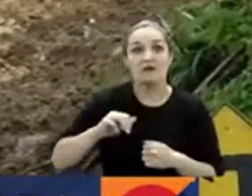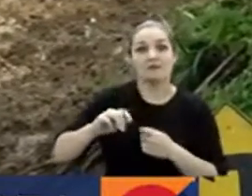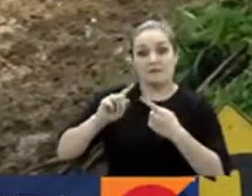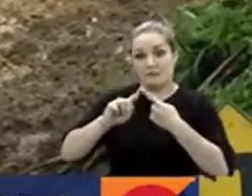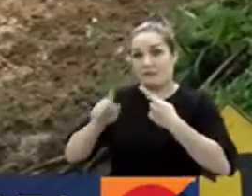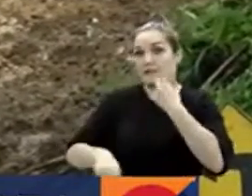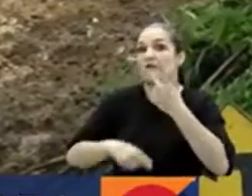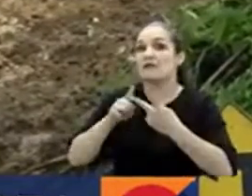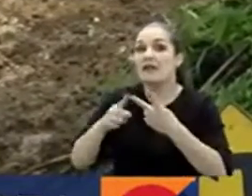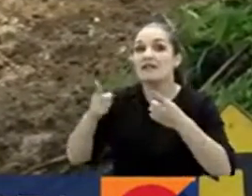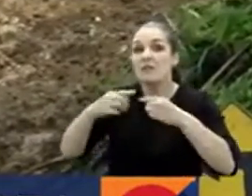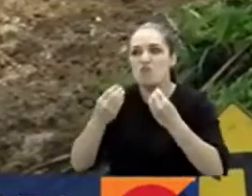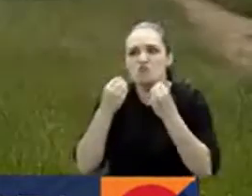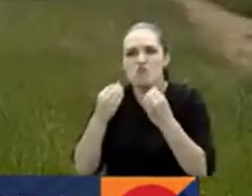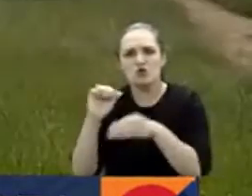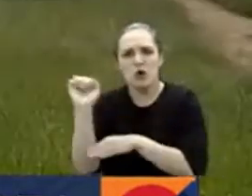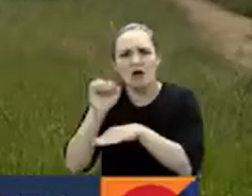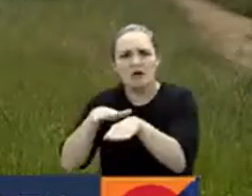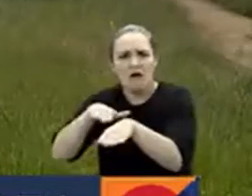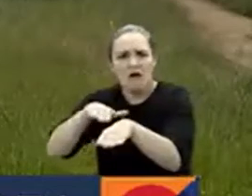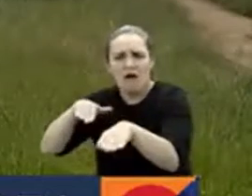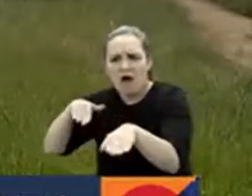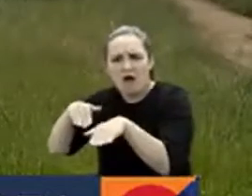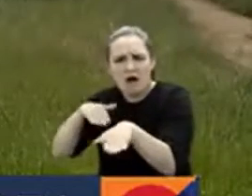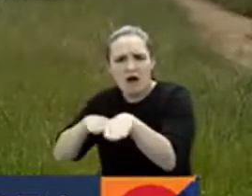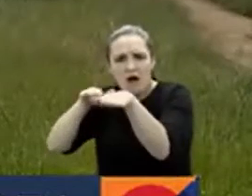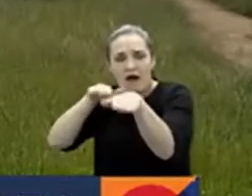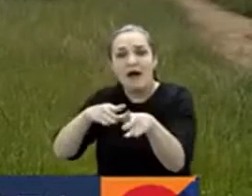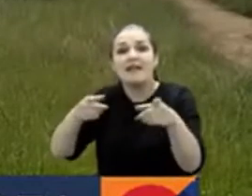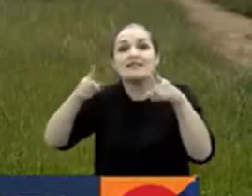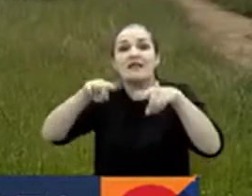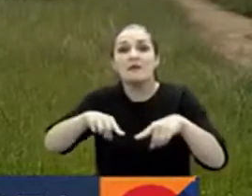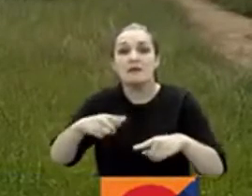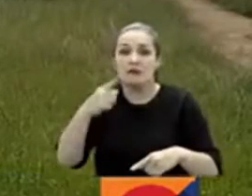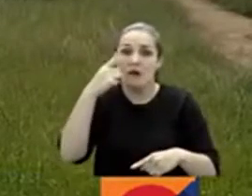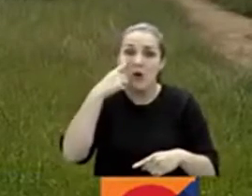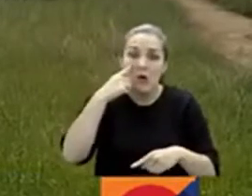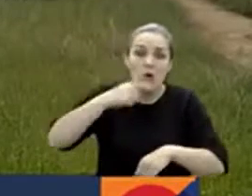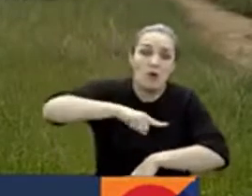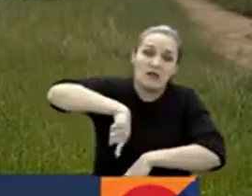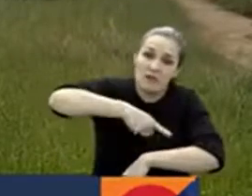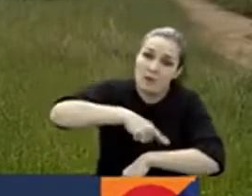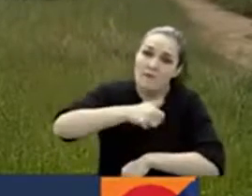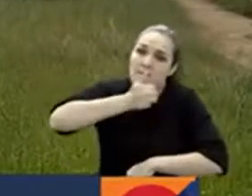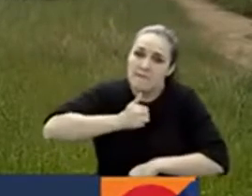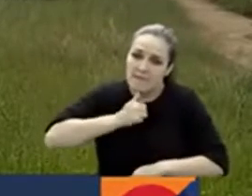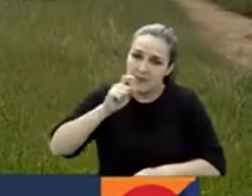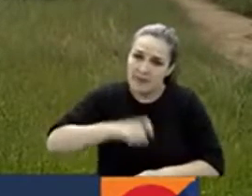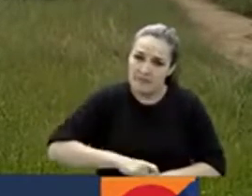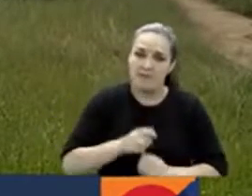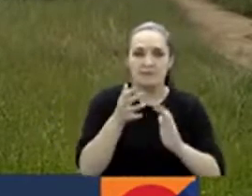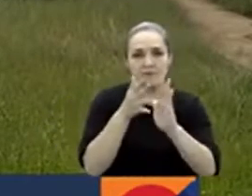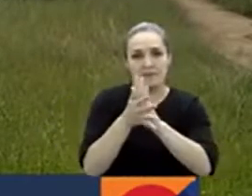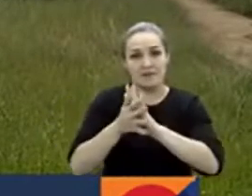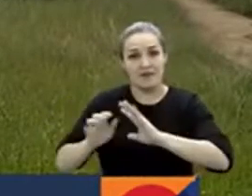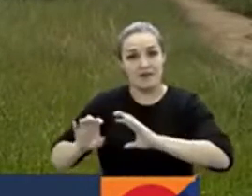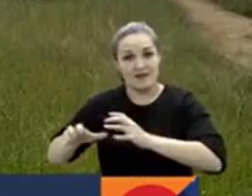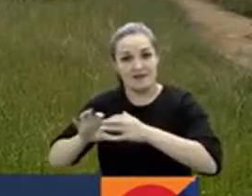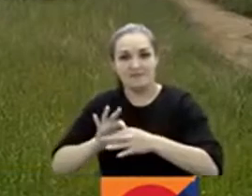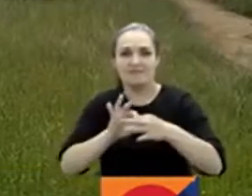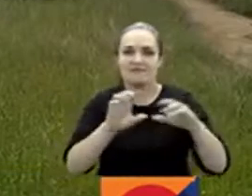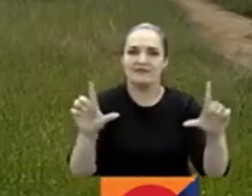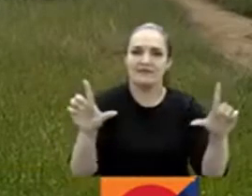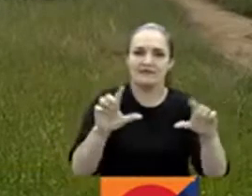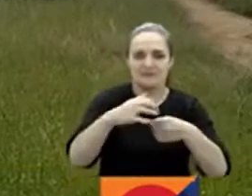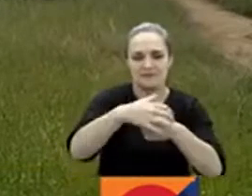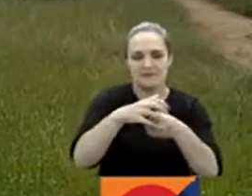pretenden pasar. Y tercero, porque esa circulación va a ser demasiado lenta. Radio Nacional de Colombia y RTVC